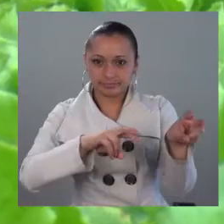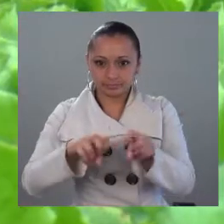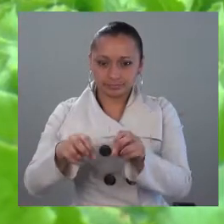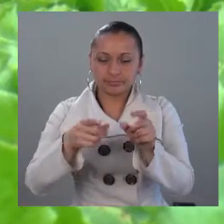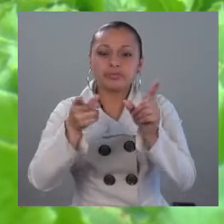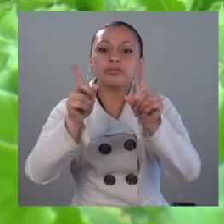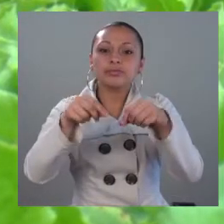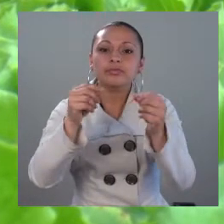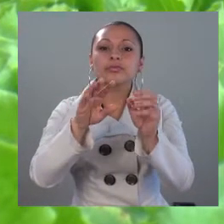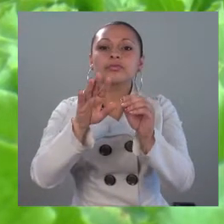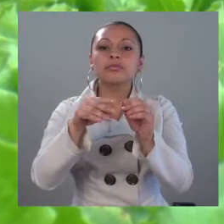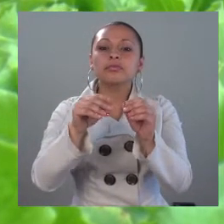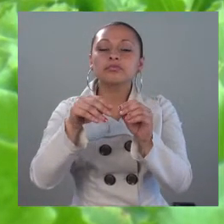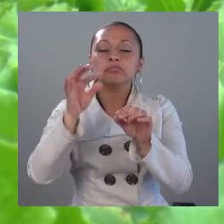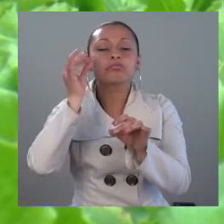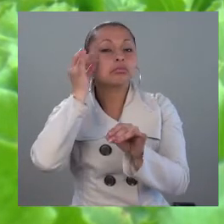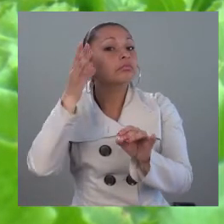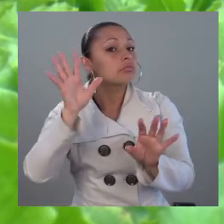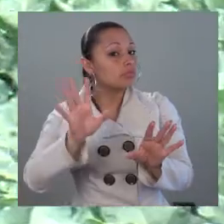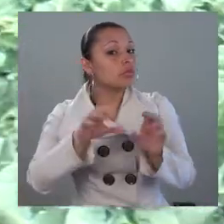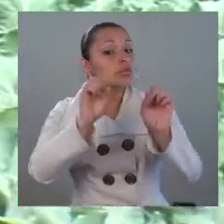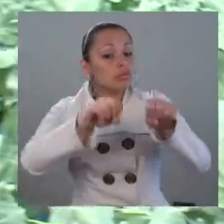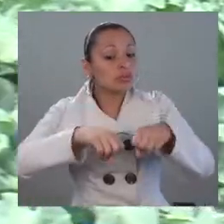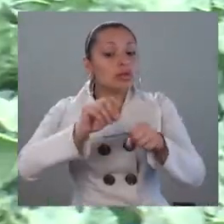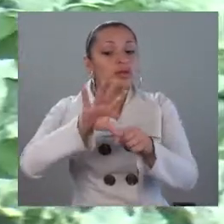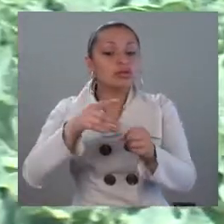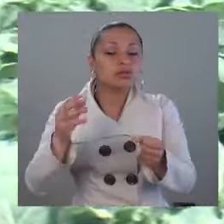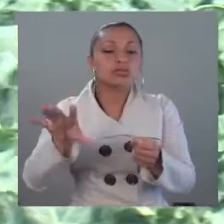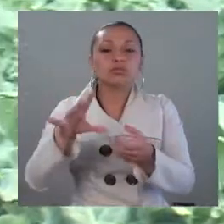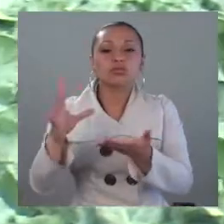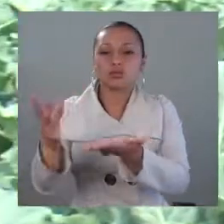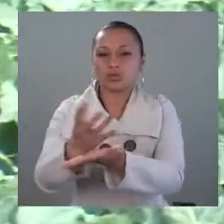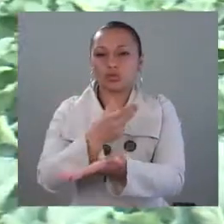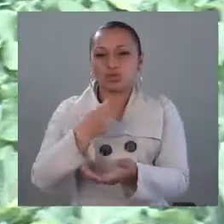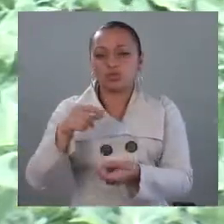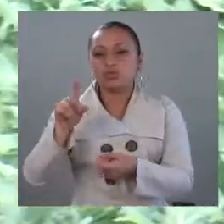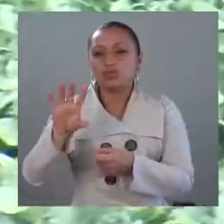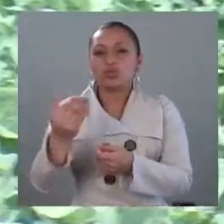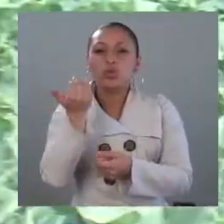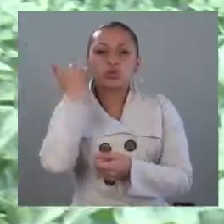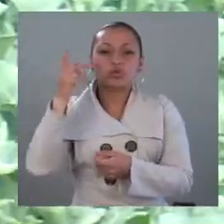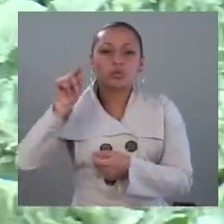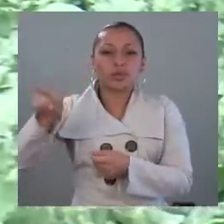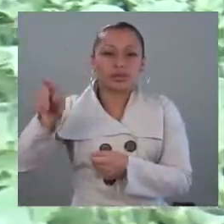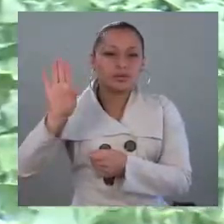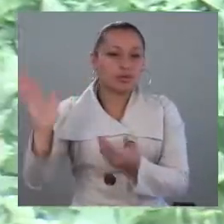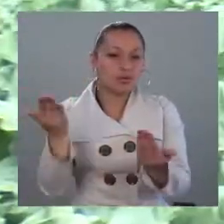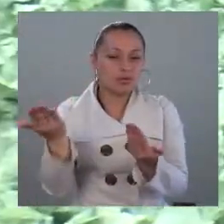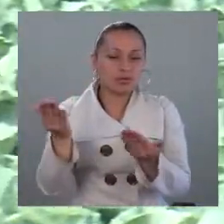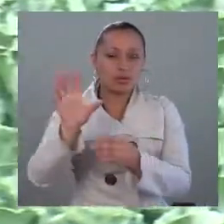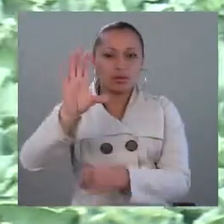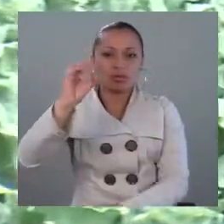agropecuarios que serán atractivos para los consumidores coreanos. Y vamos a buscar